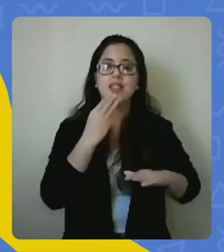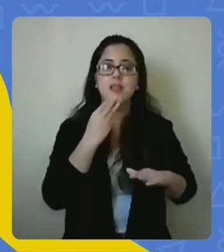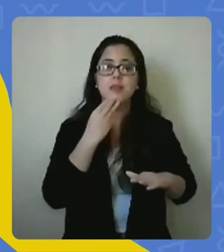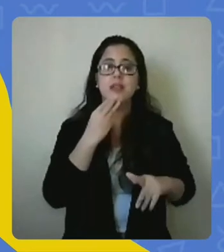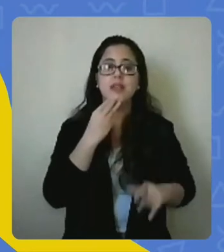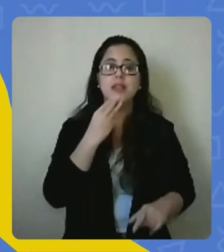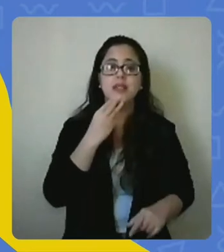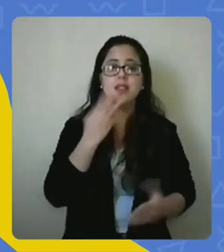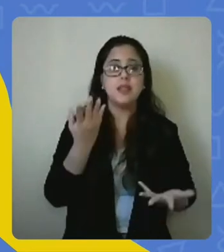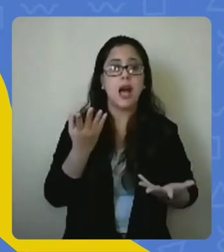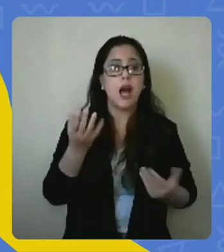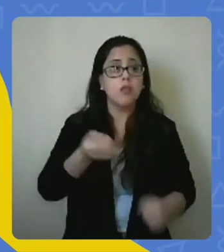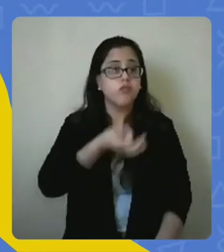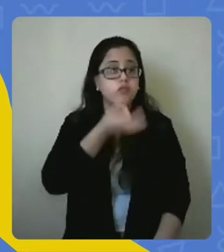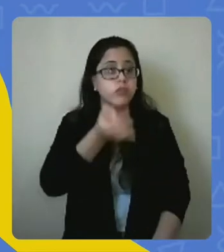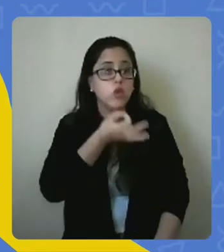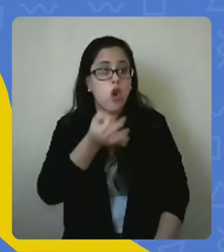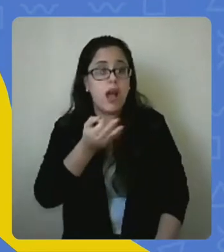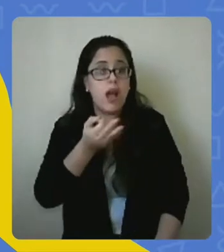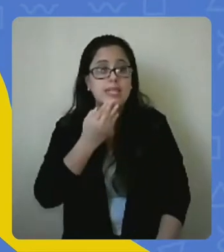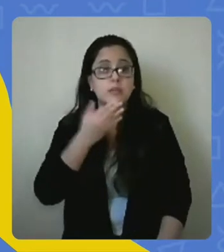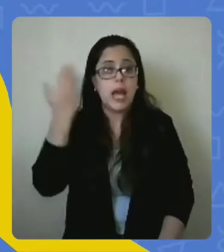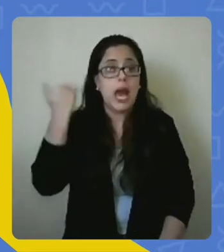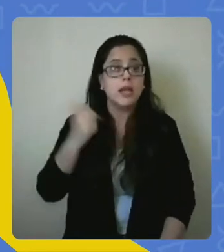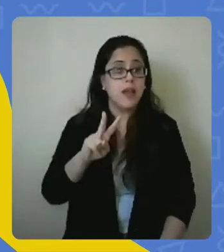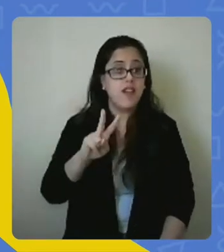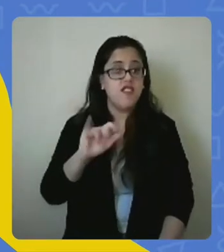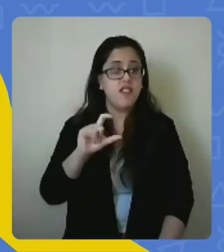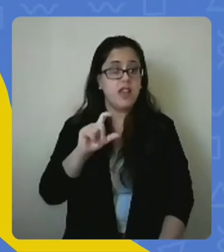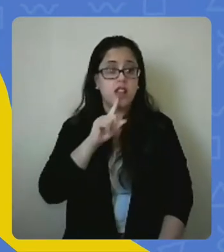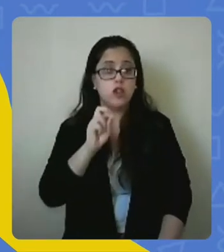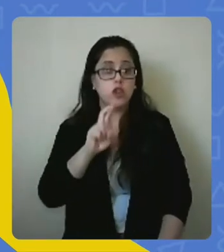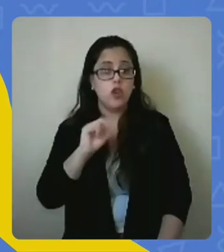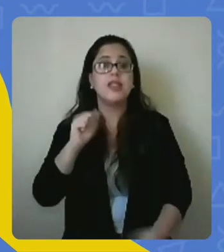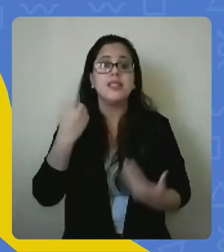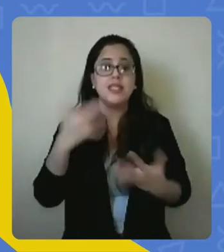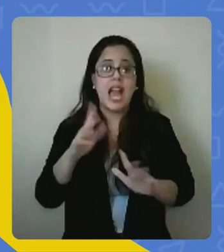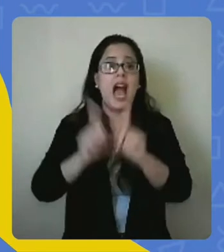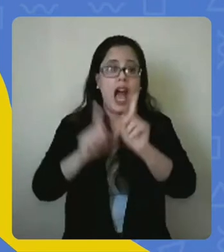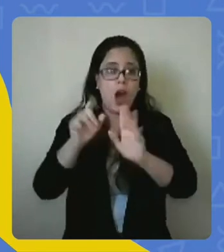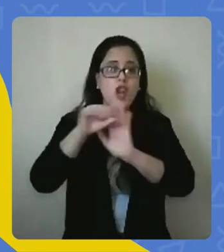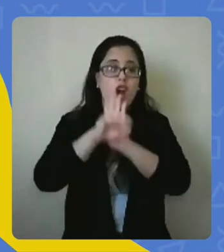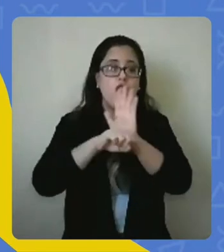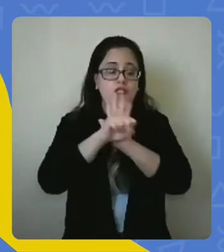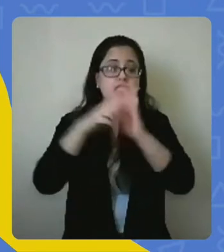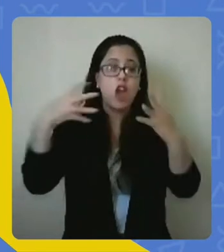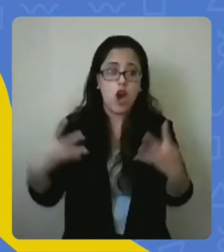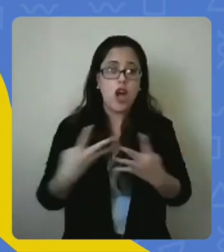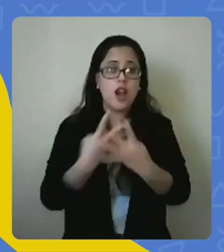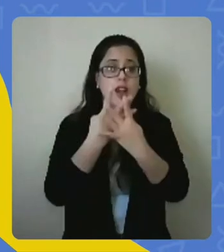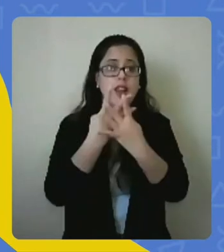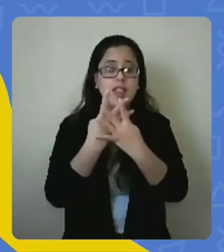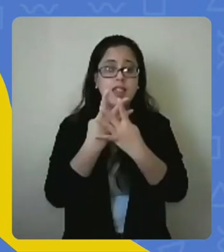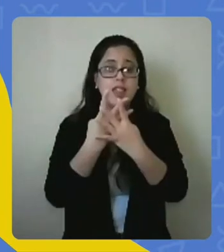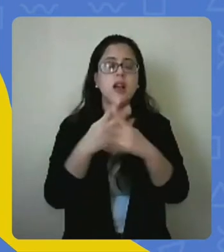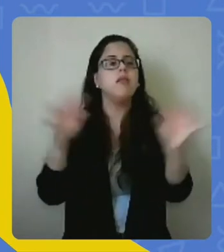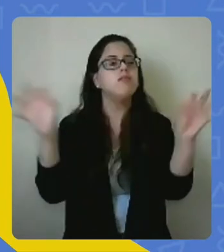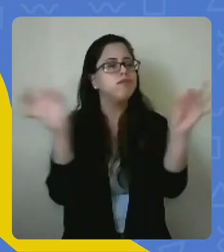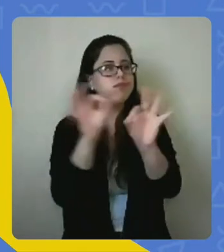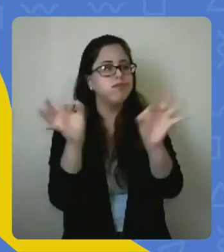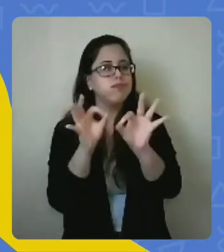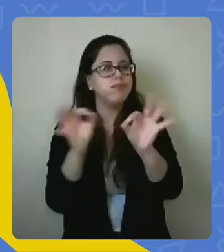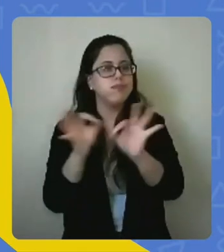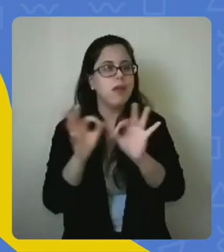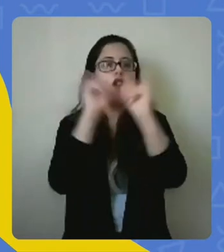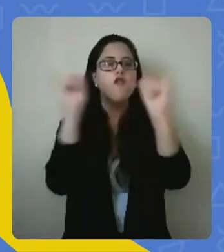mismo que estaba comentándonos Victoria, que ya tenemos algunos videos en nuestras redes que se explica cada una de las formas, bueno,